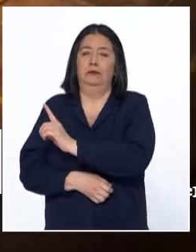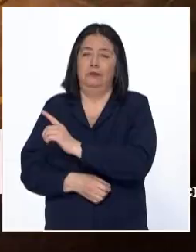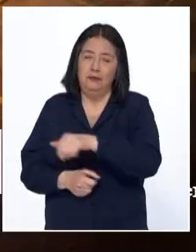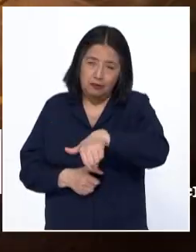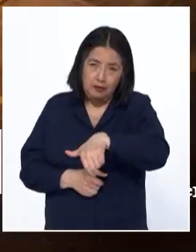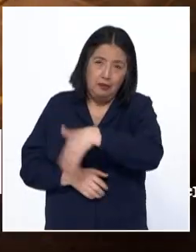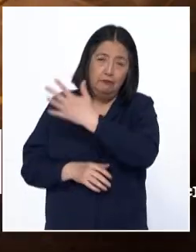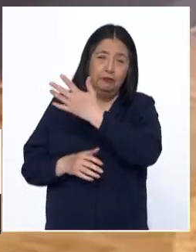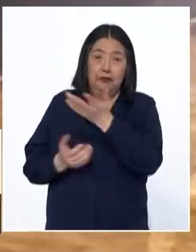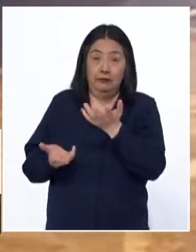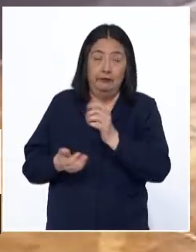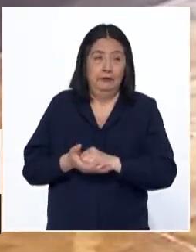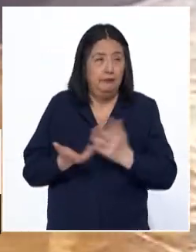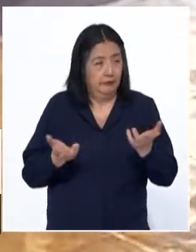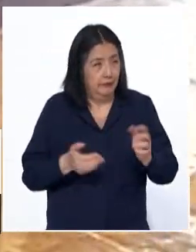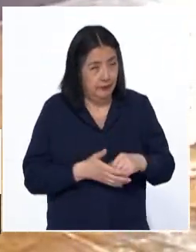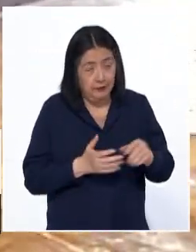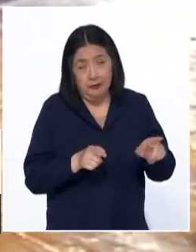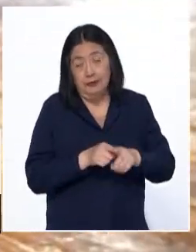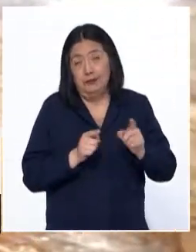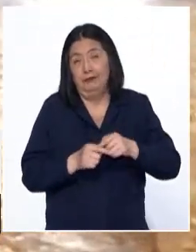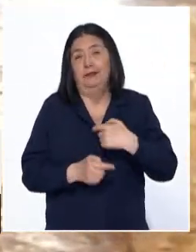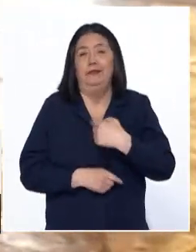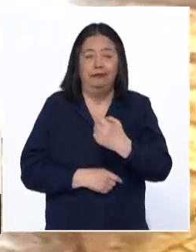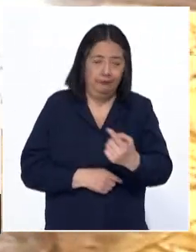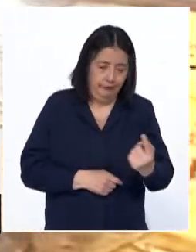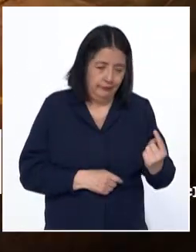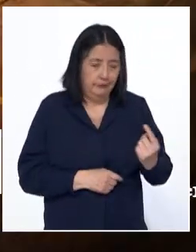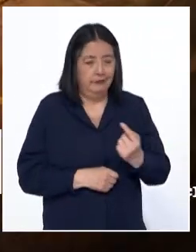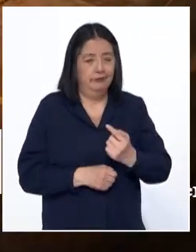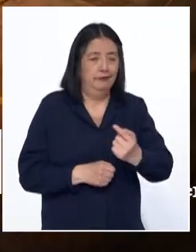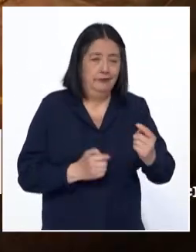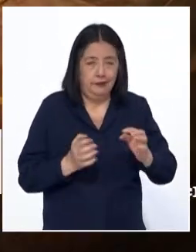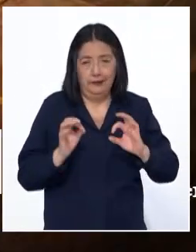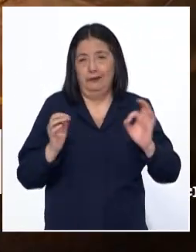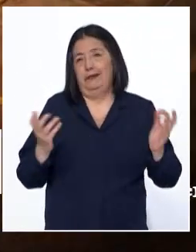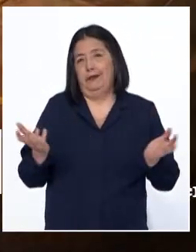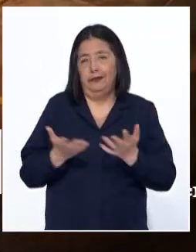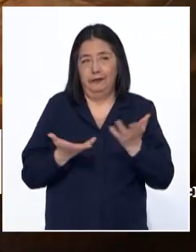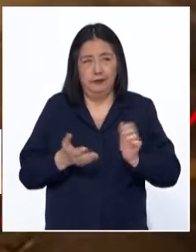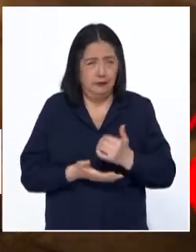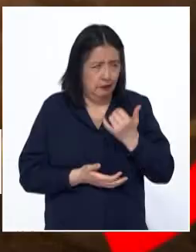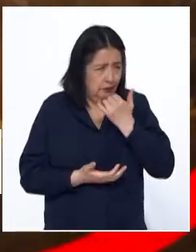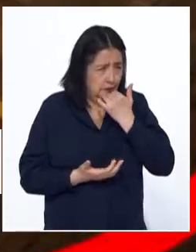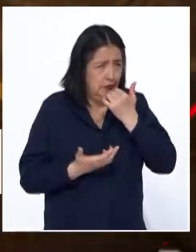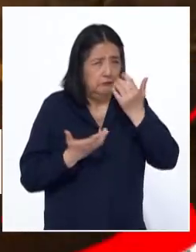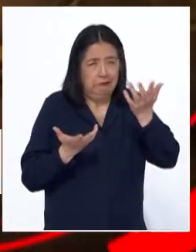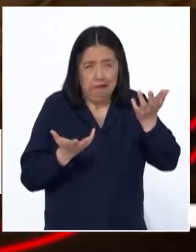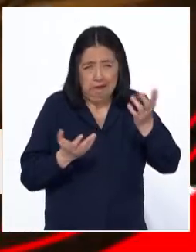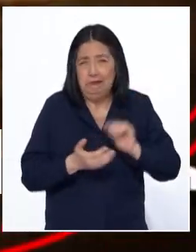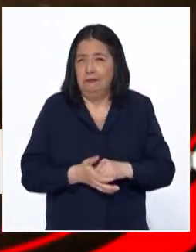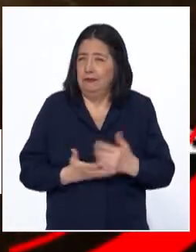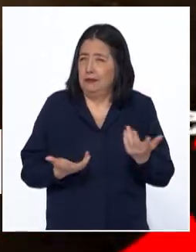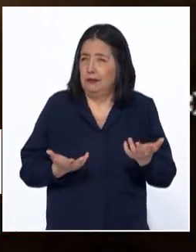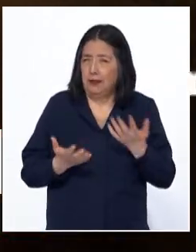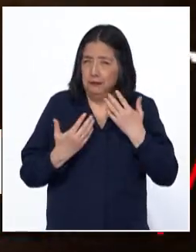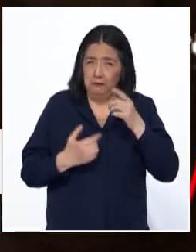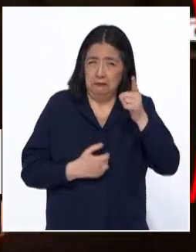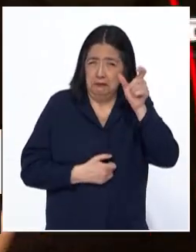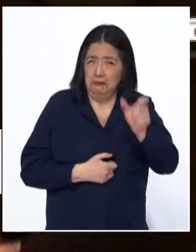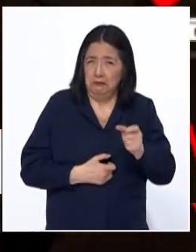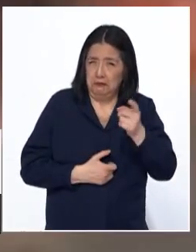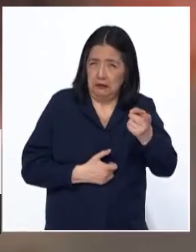vía pública. Y entramos en ese círculo vicioso de impunidad. ¿Qué pasó aquí? Estamos hablando de una